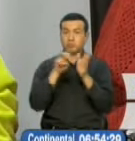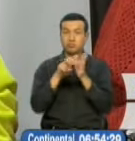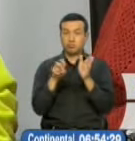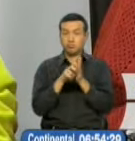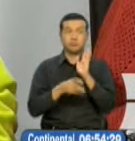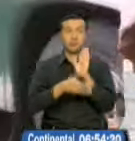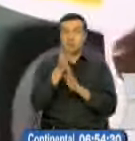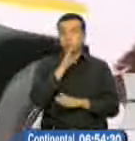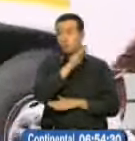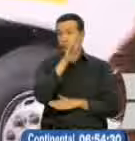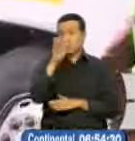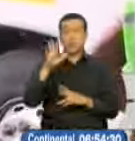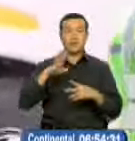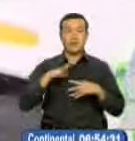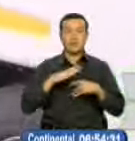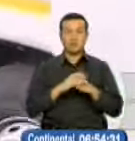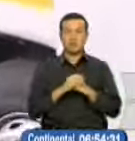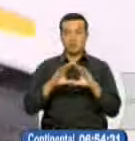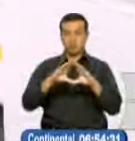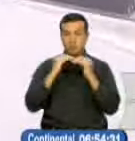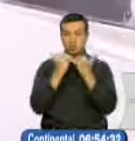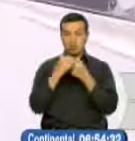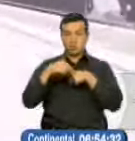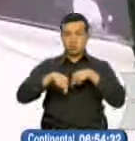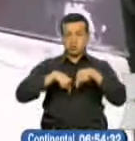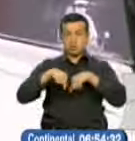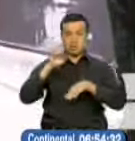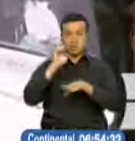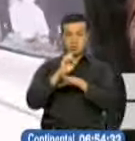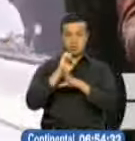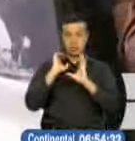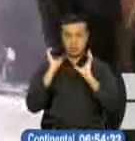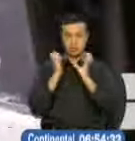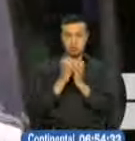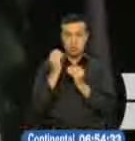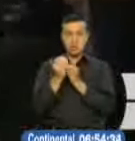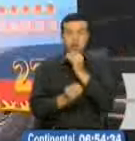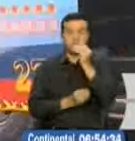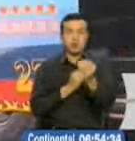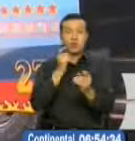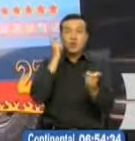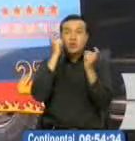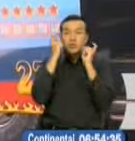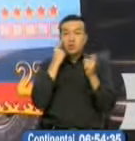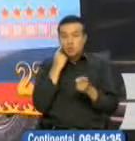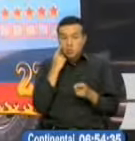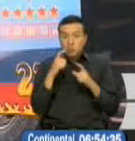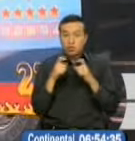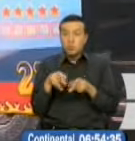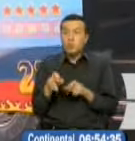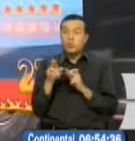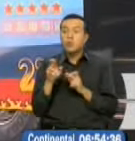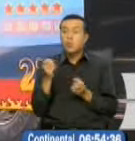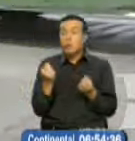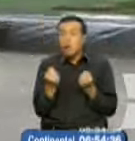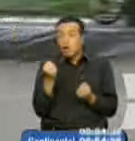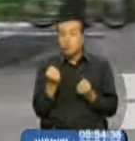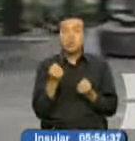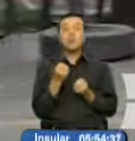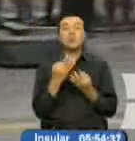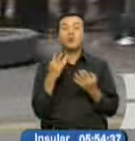este feriado. La Comisión de Tránsito del Ecuador y la Agencia Nacional de Tránsito realizaron el control de documentos a 1.083